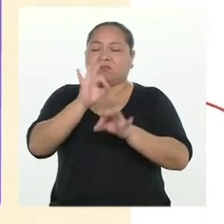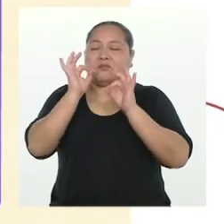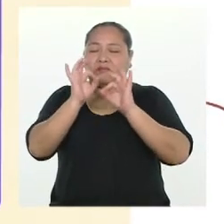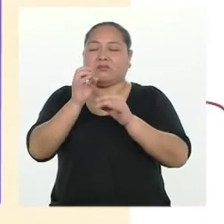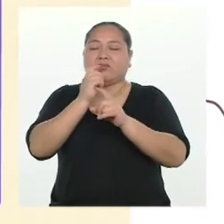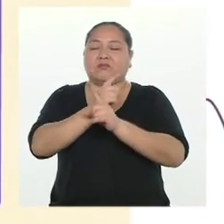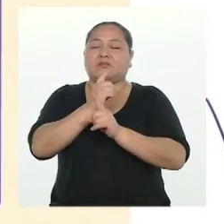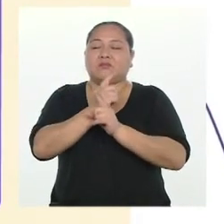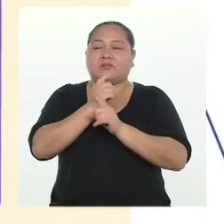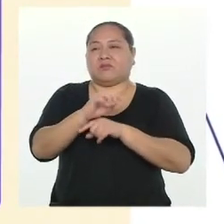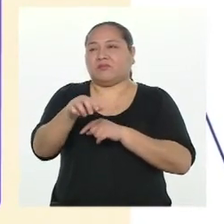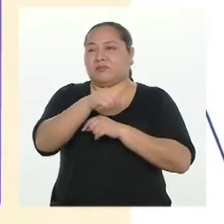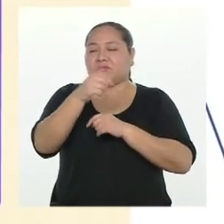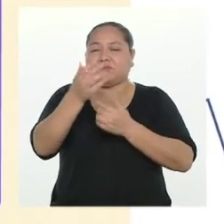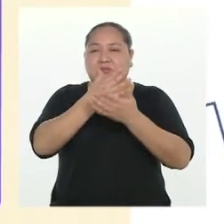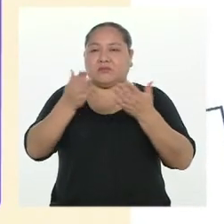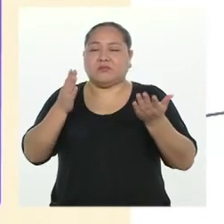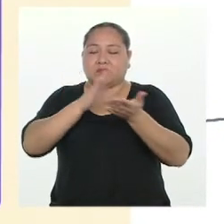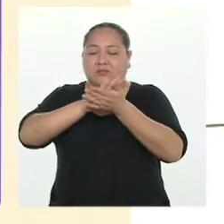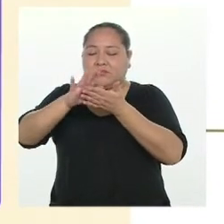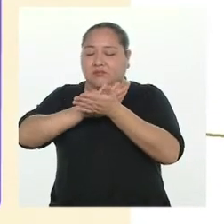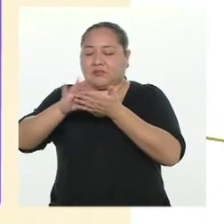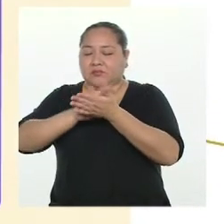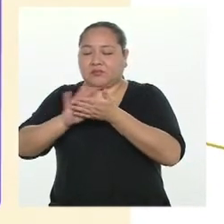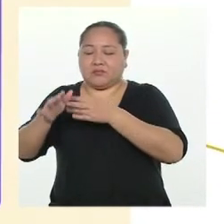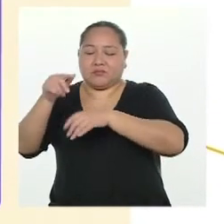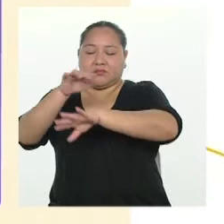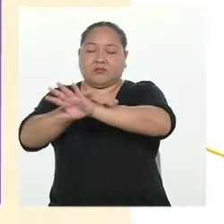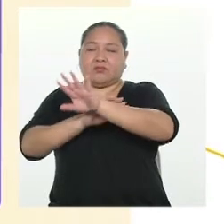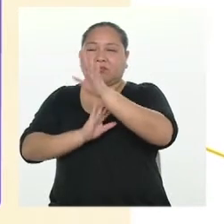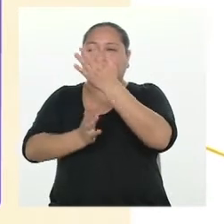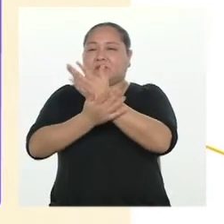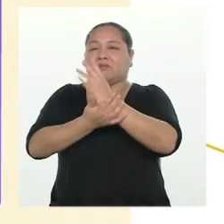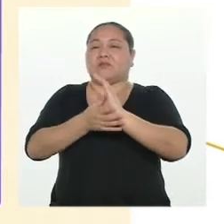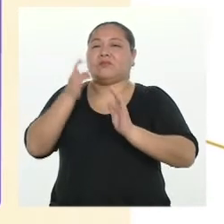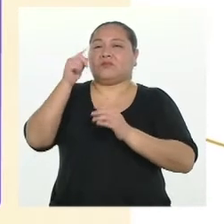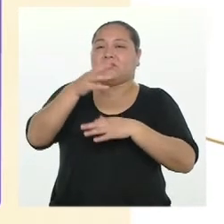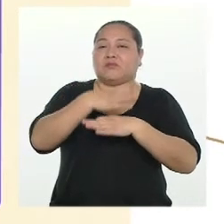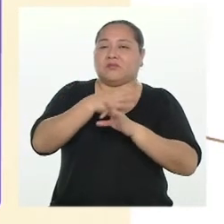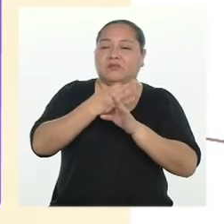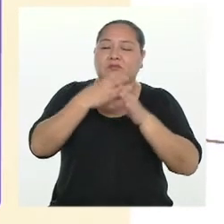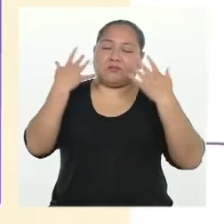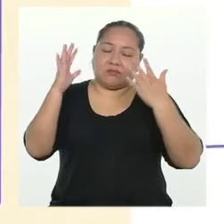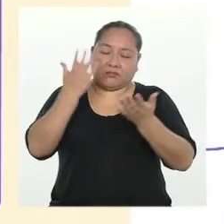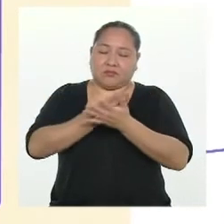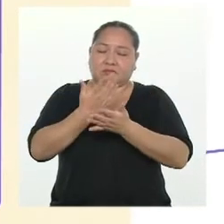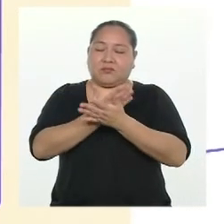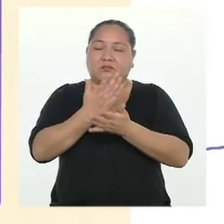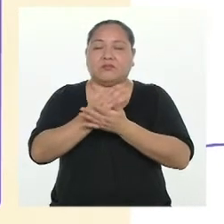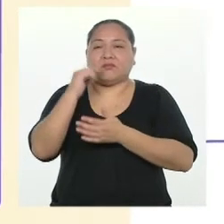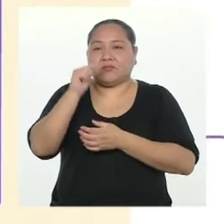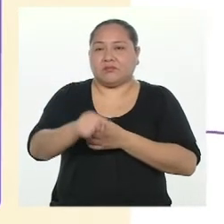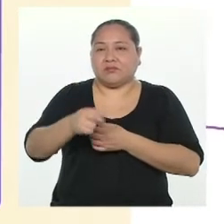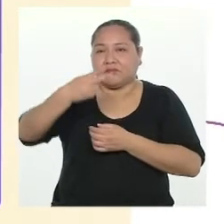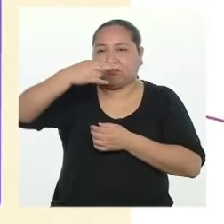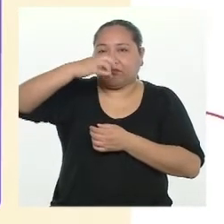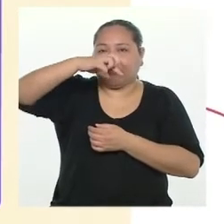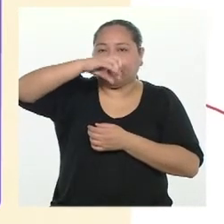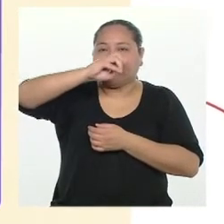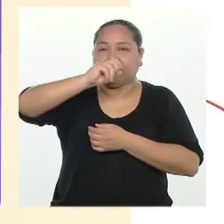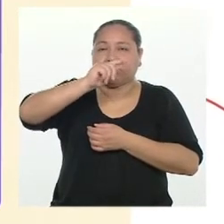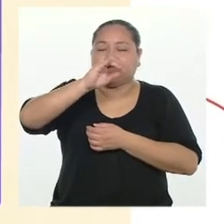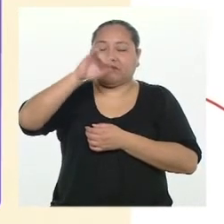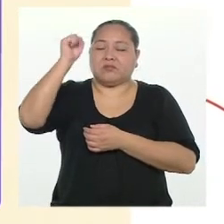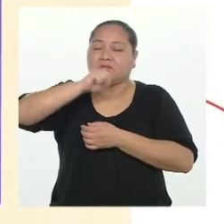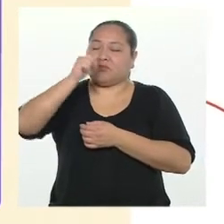efectiva que otras sustancias de limpieza de manos. De esta manera, hemos corroborado que nuestra hipótesis